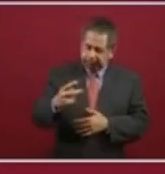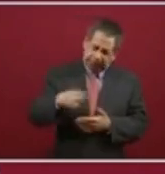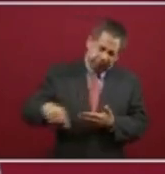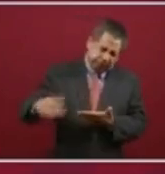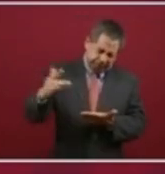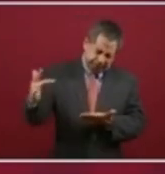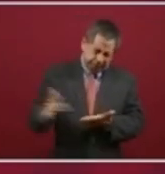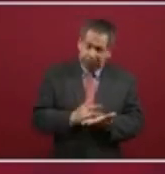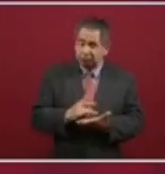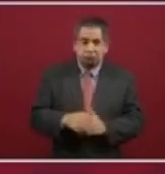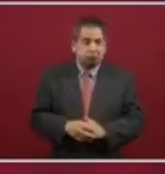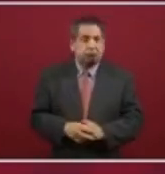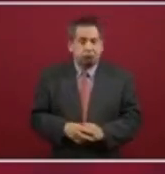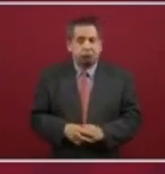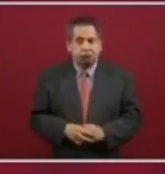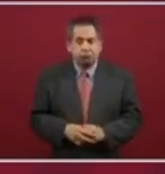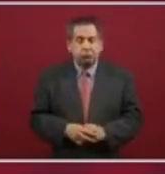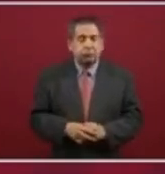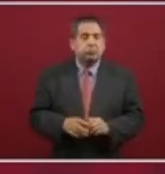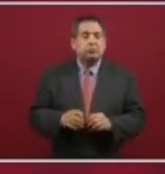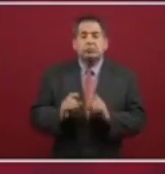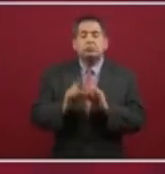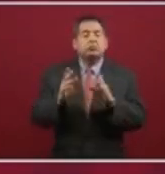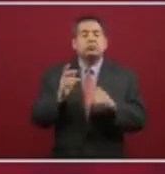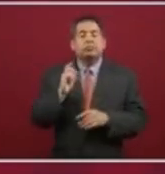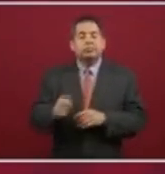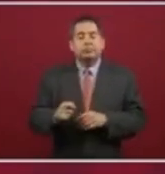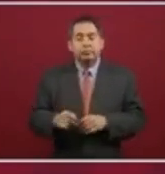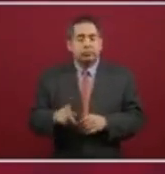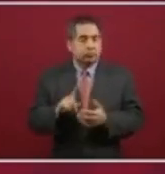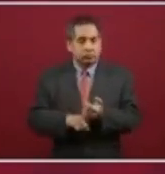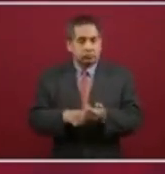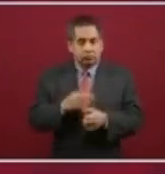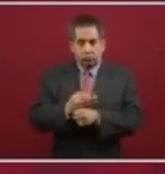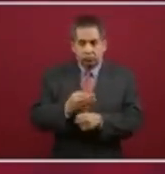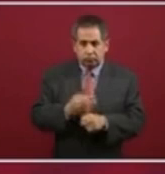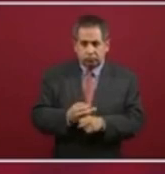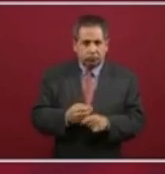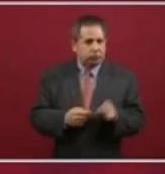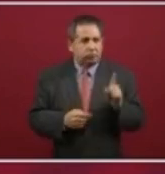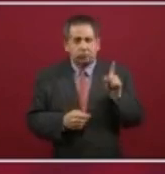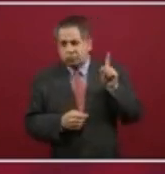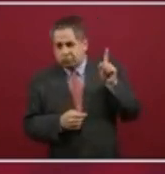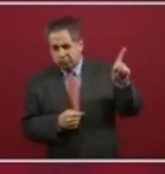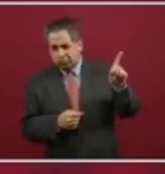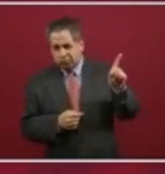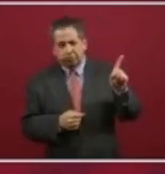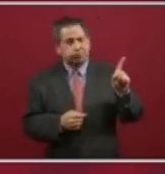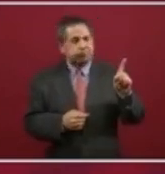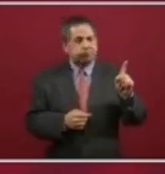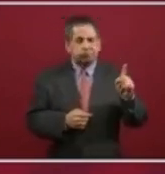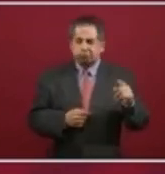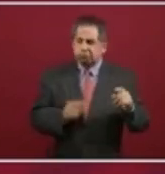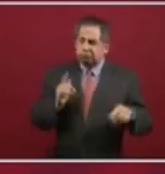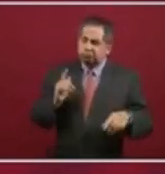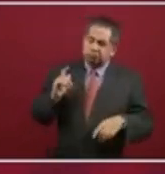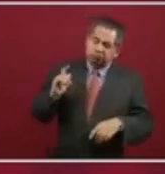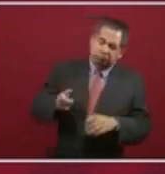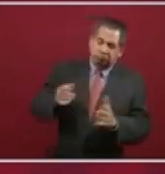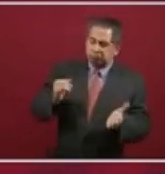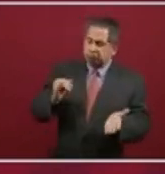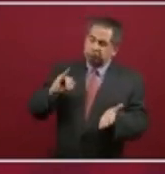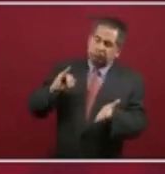el presidente de méxico andrés manuel lópez obrador confió en que se llegará pronto a un acuerdo con funcionarios del gobierno estadounidense